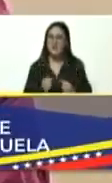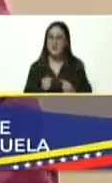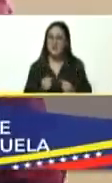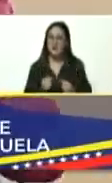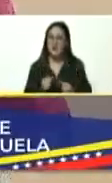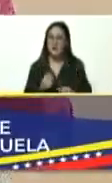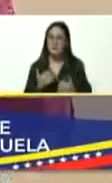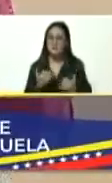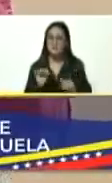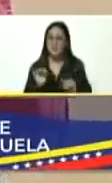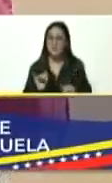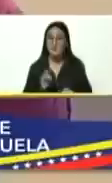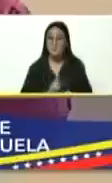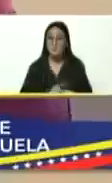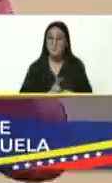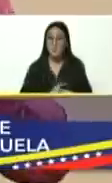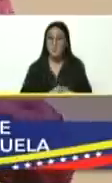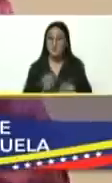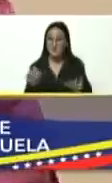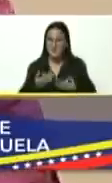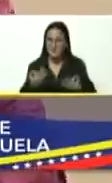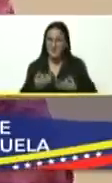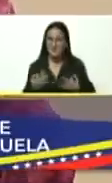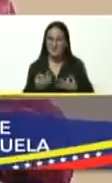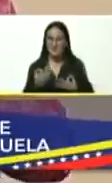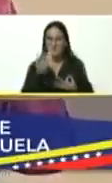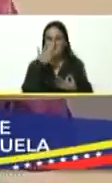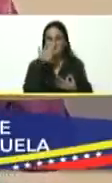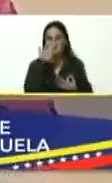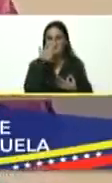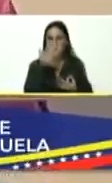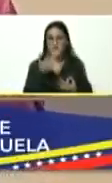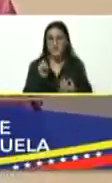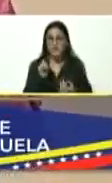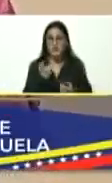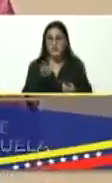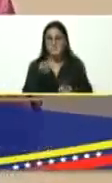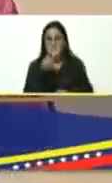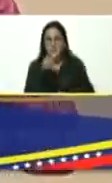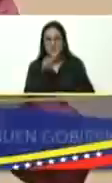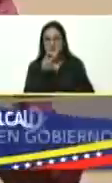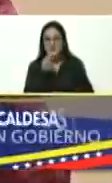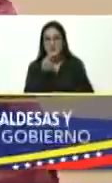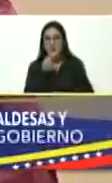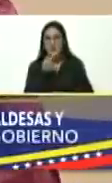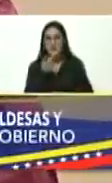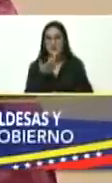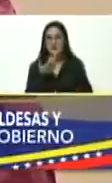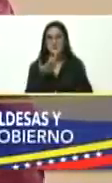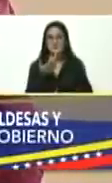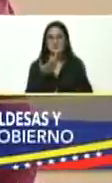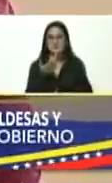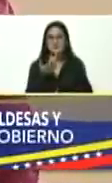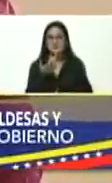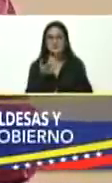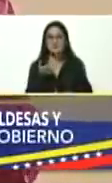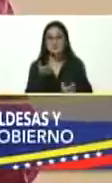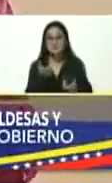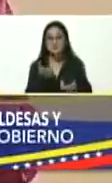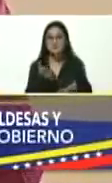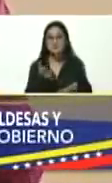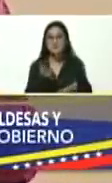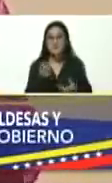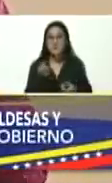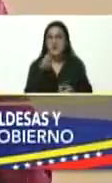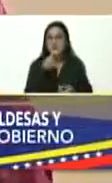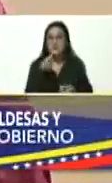en el momento que de verdad verdaíta existen ya las medicinas antivirales que le permitan darle